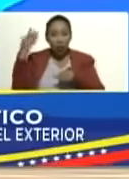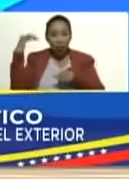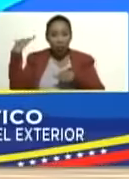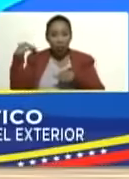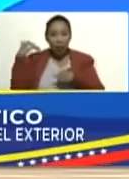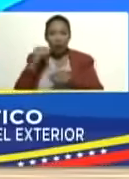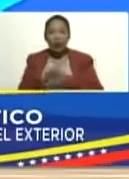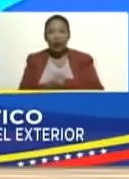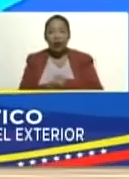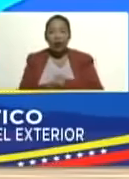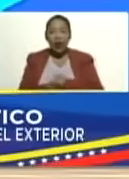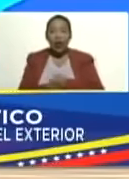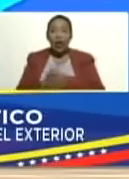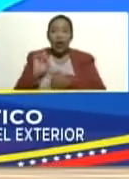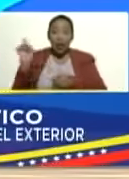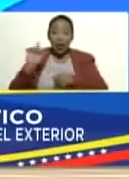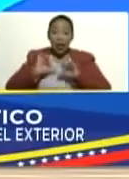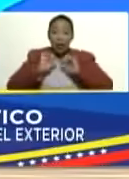que ese siglo